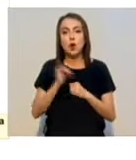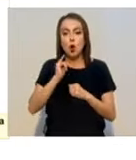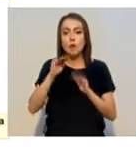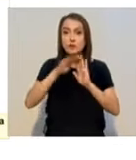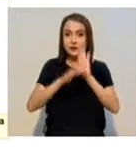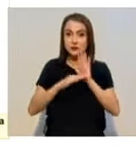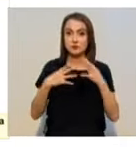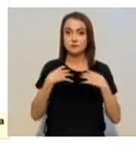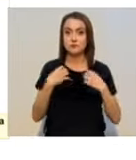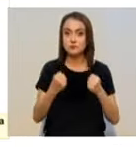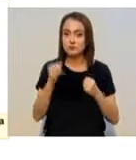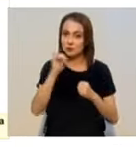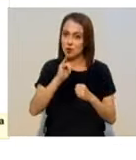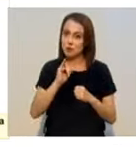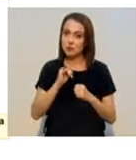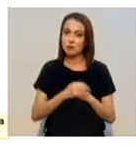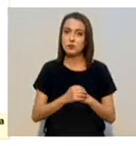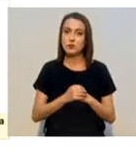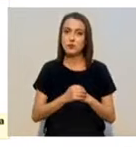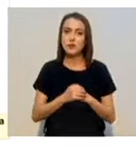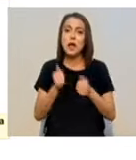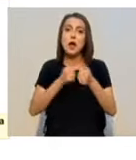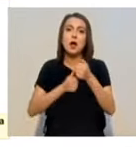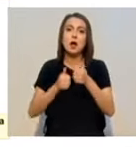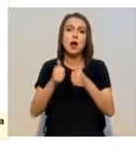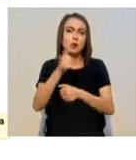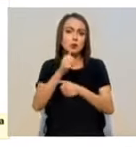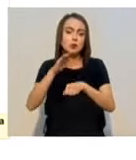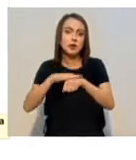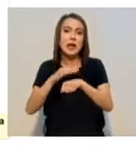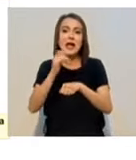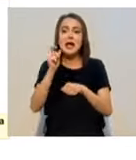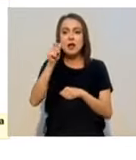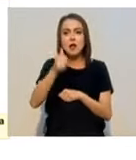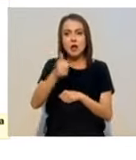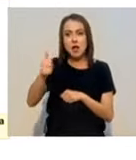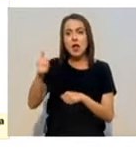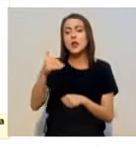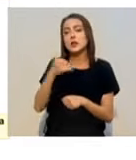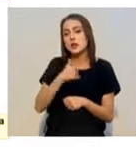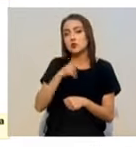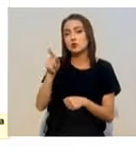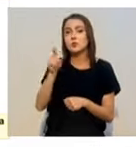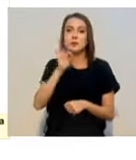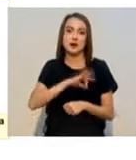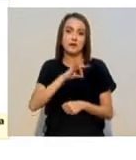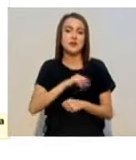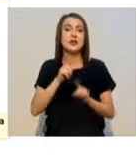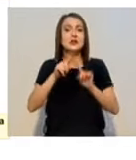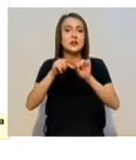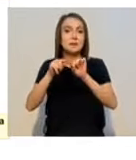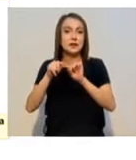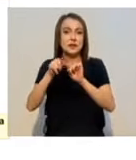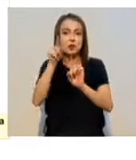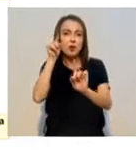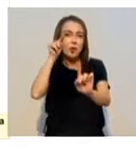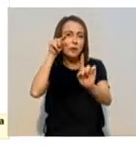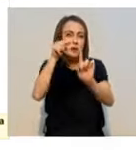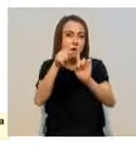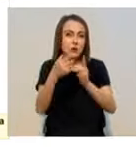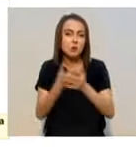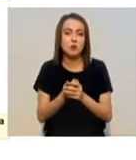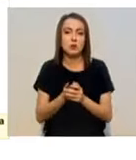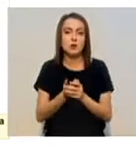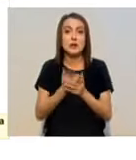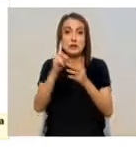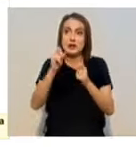registro sanitario como por autorización. Cada figura tiene sus beneficios dependiendo de para lo que se quiera y la frecuencia con que